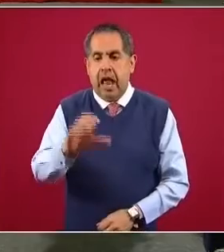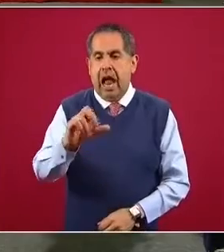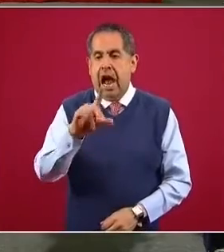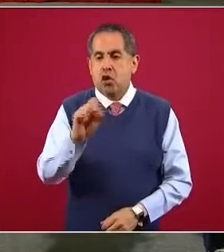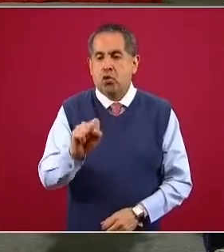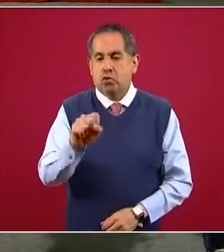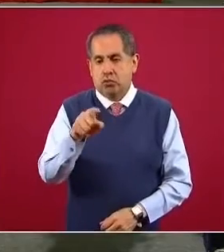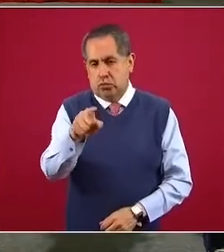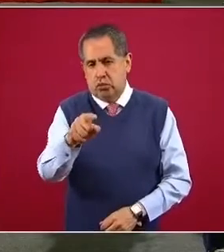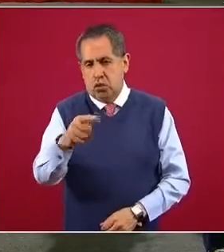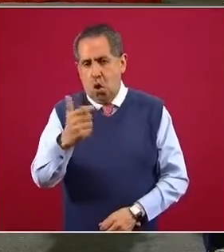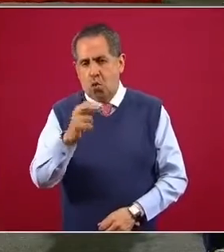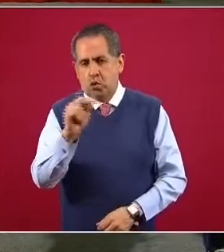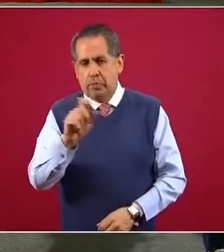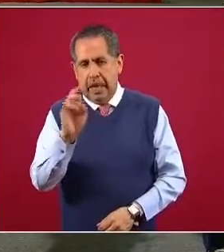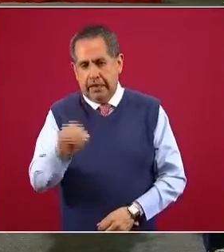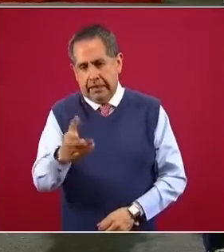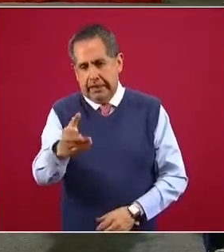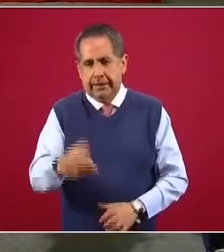de ABA Noticias.